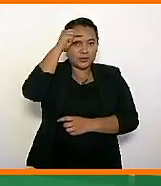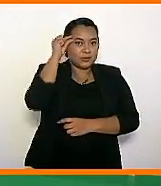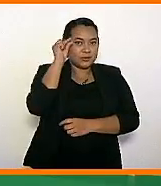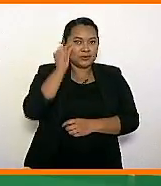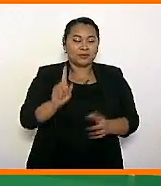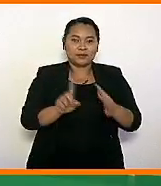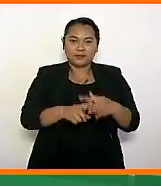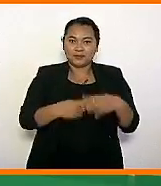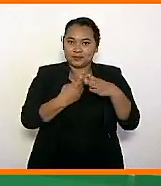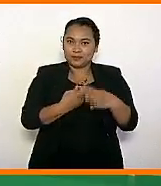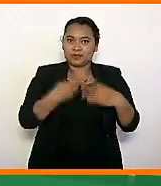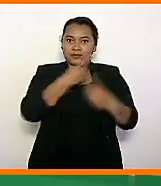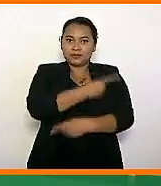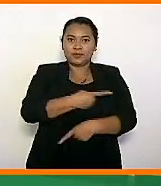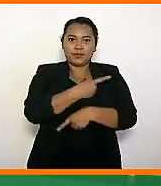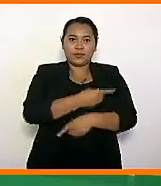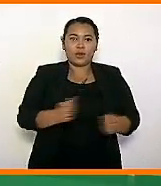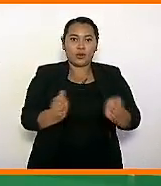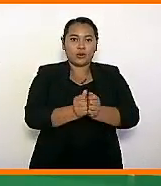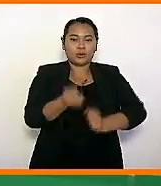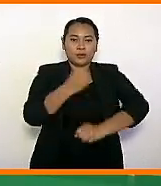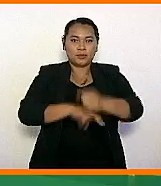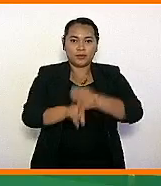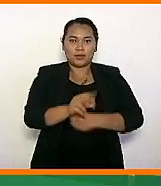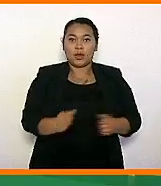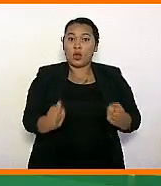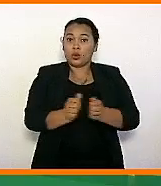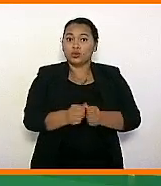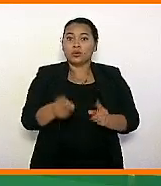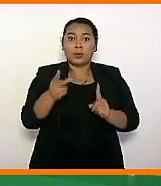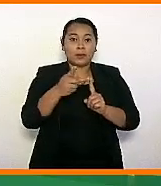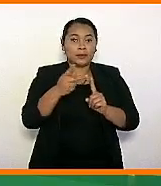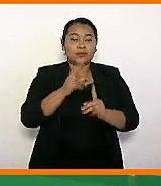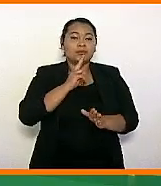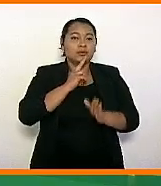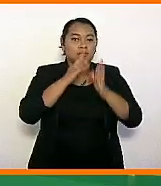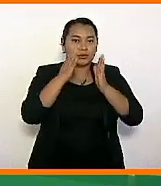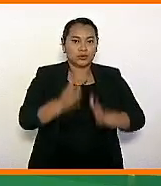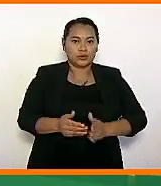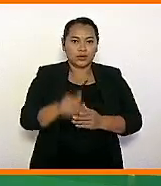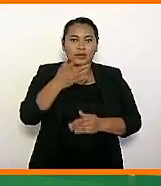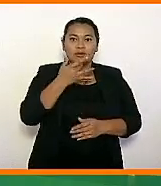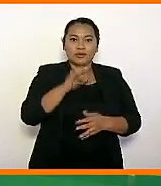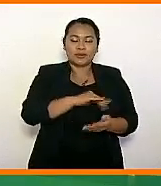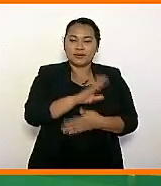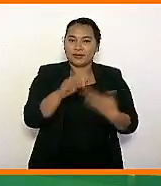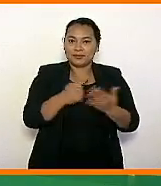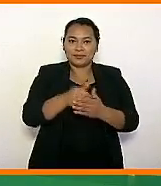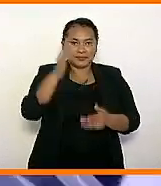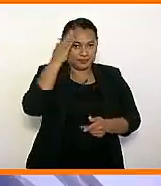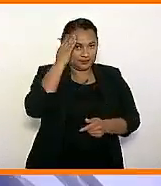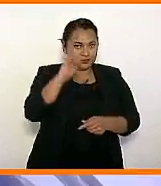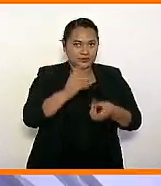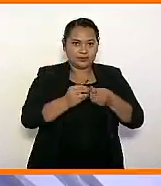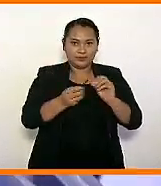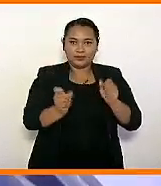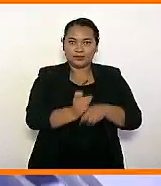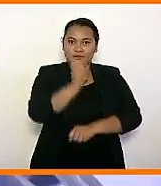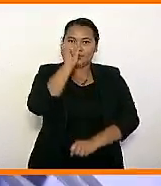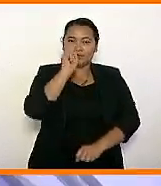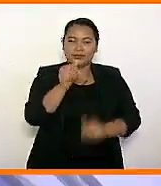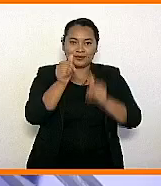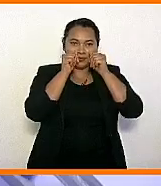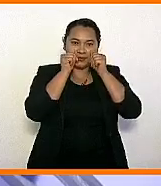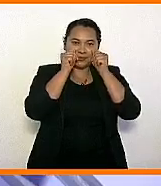la diversión junto a premiados y sus catrachadas. Mucha suerte, se viene el primer número ganador con su primer dígito y estés